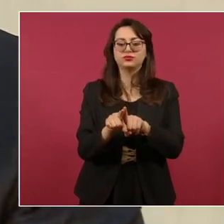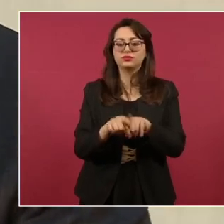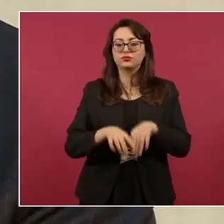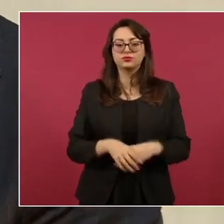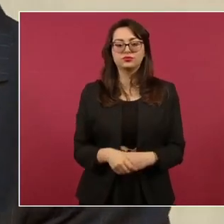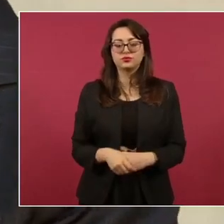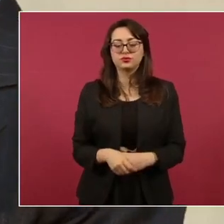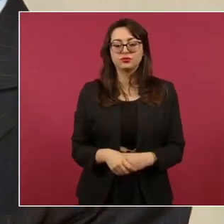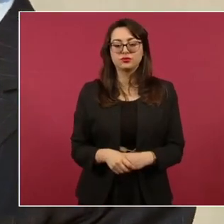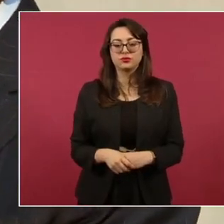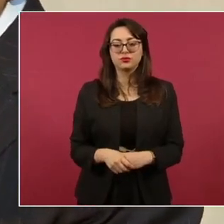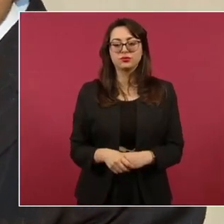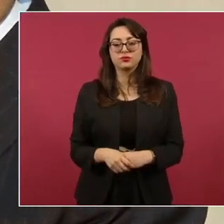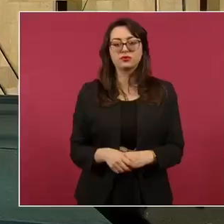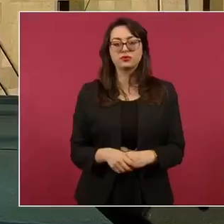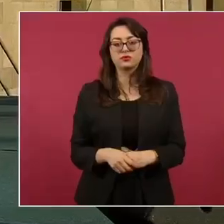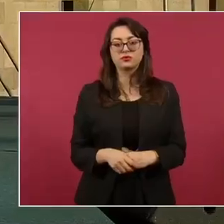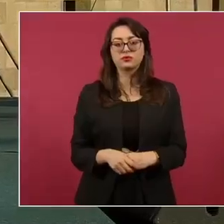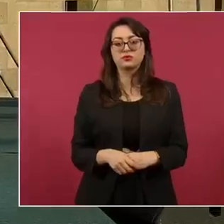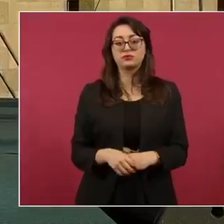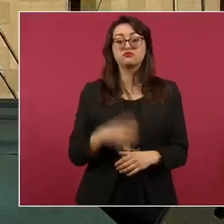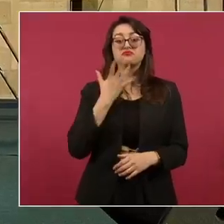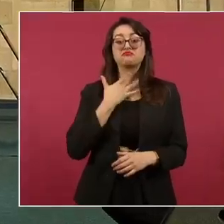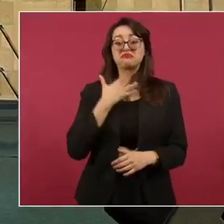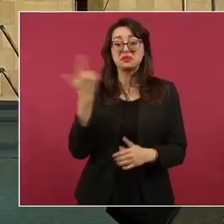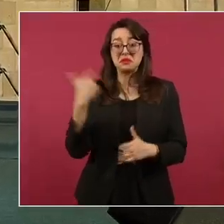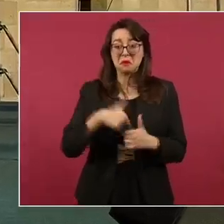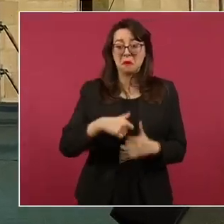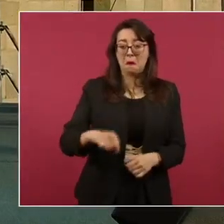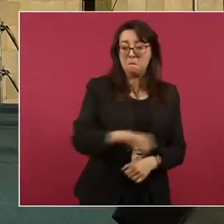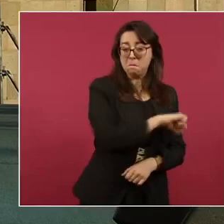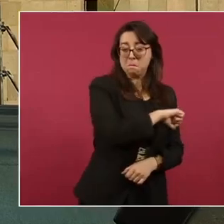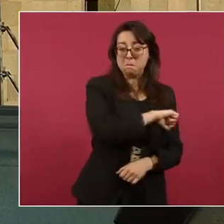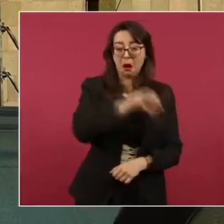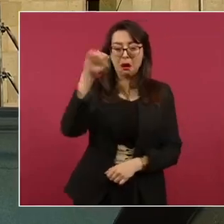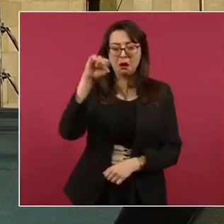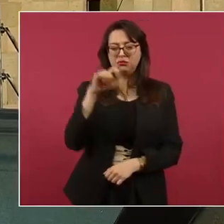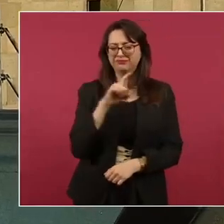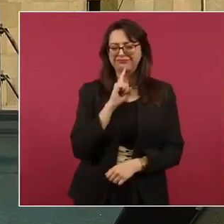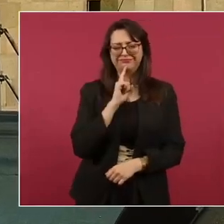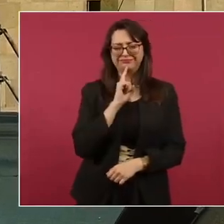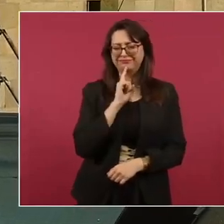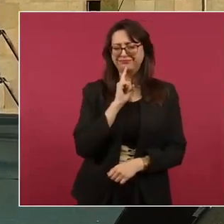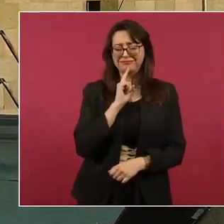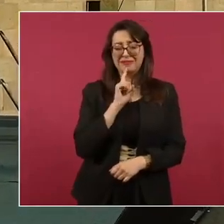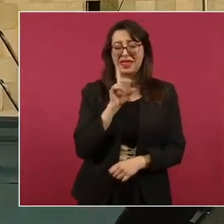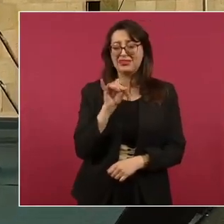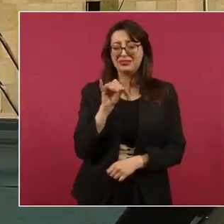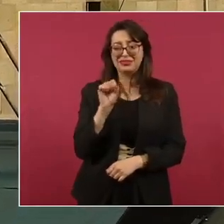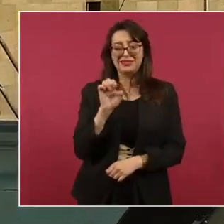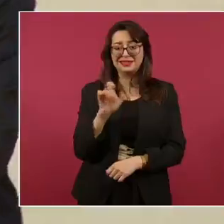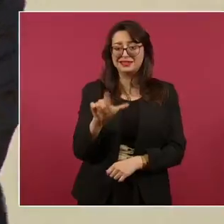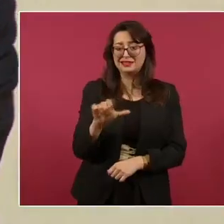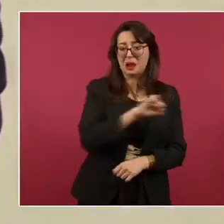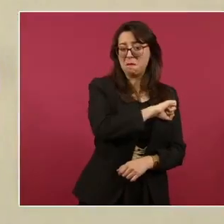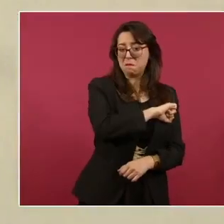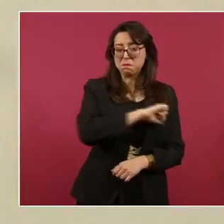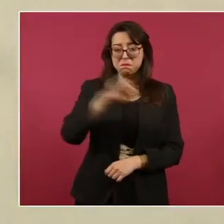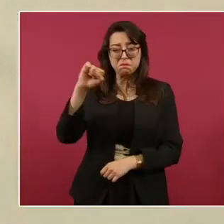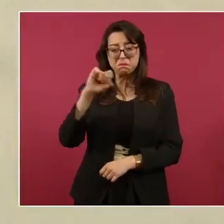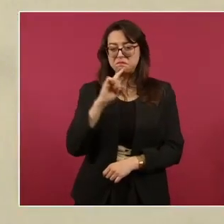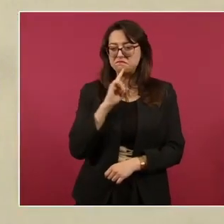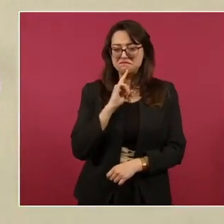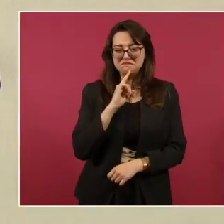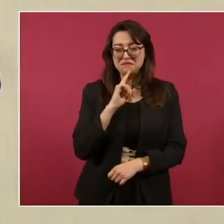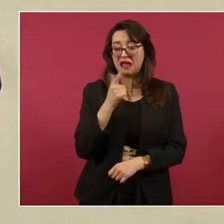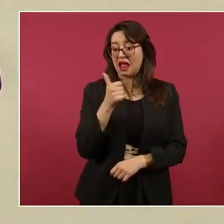No ha aumentado el precio de las gasolinas, ni del diésel, el gas